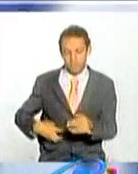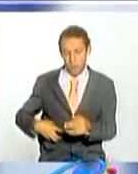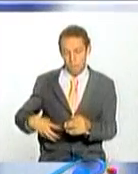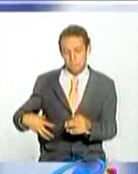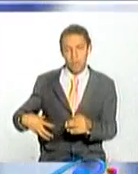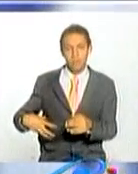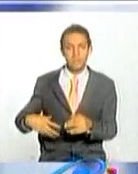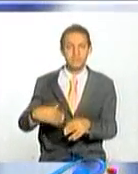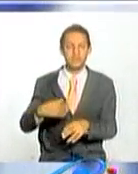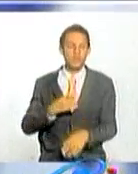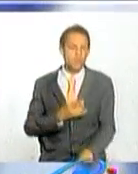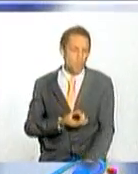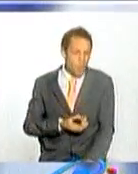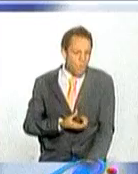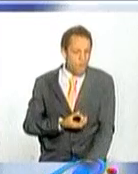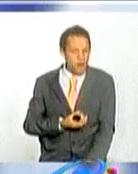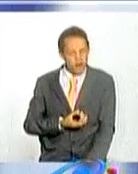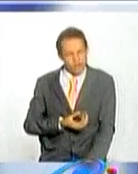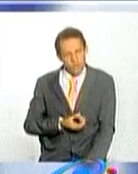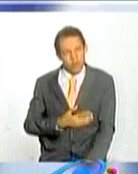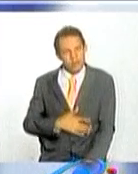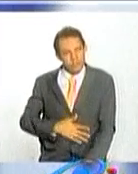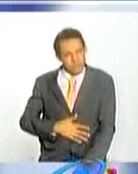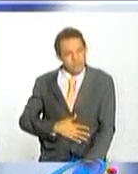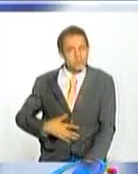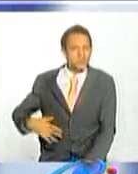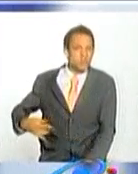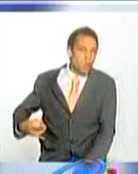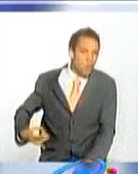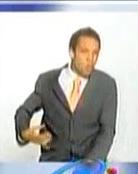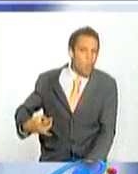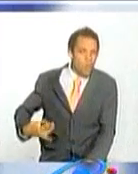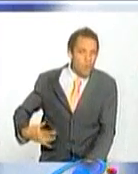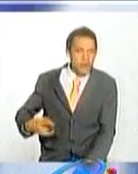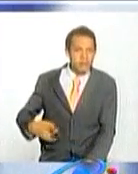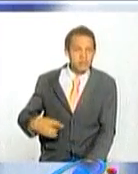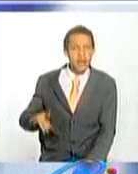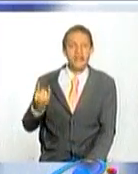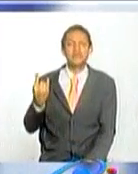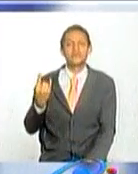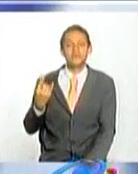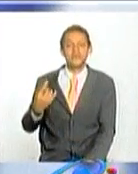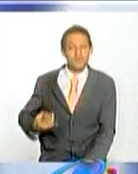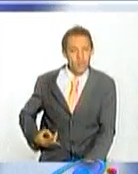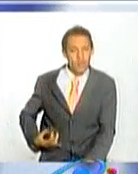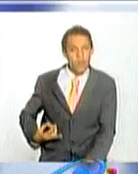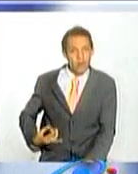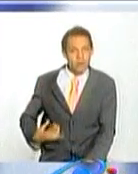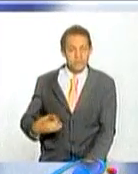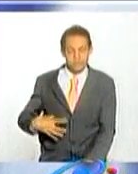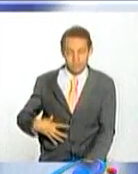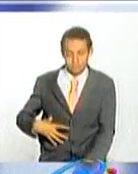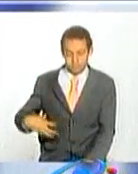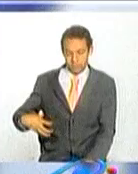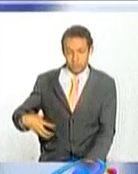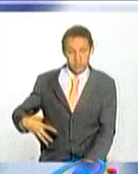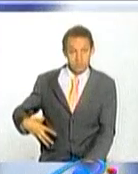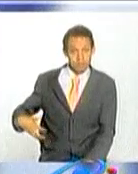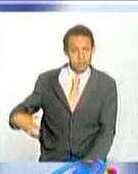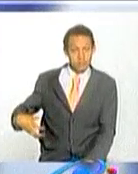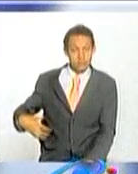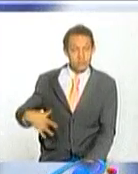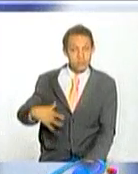paciente acusa un dolor abdominal y de pronto por una ingesta grasa y eso, no está inflamada toda la